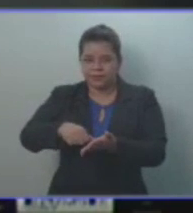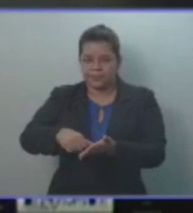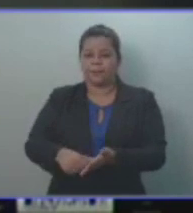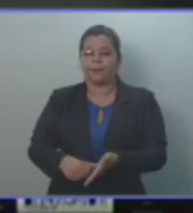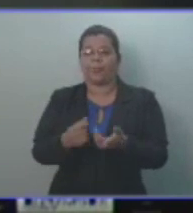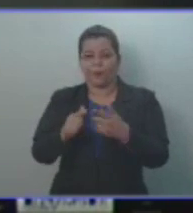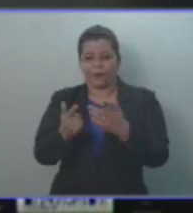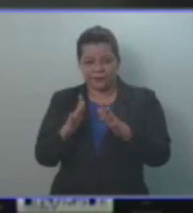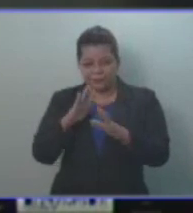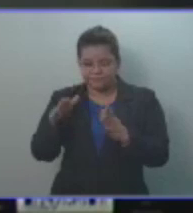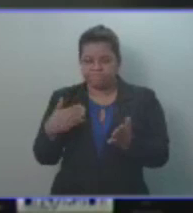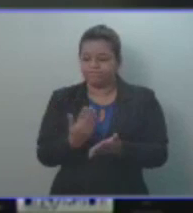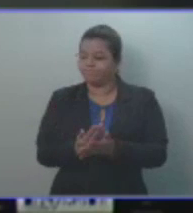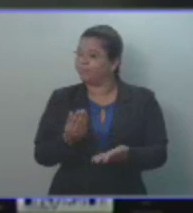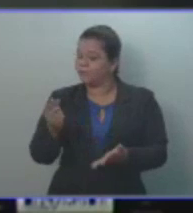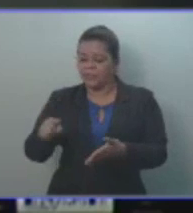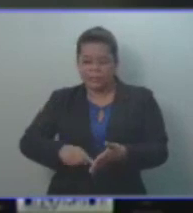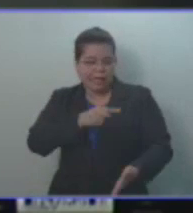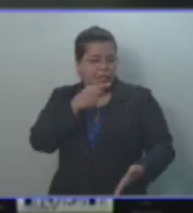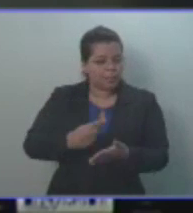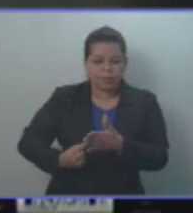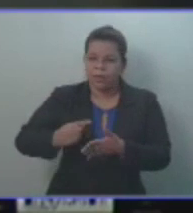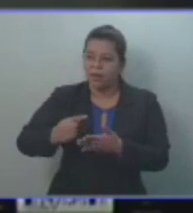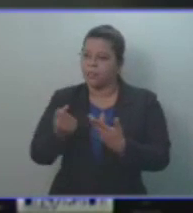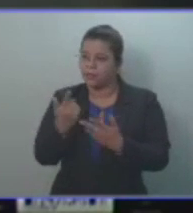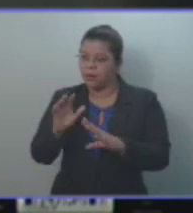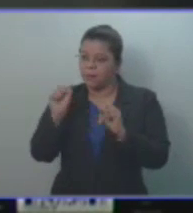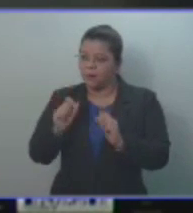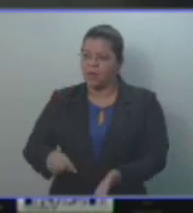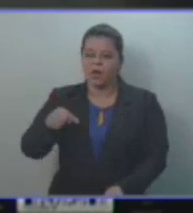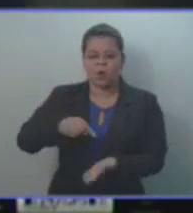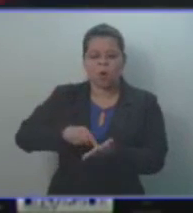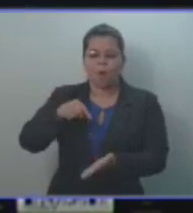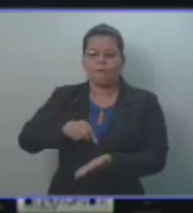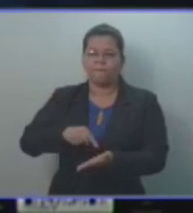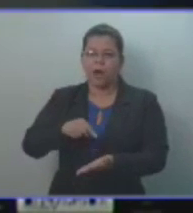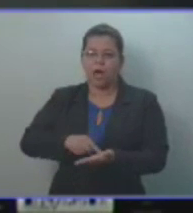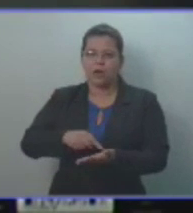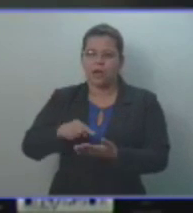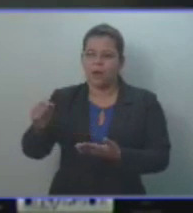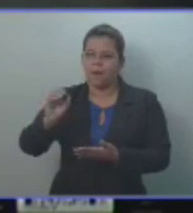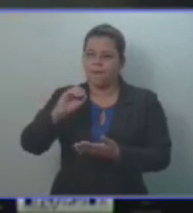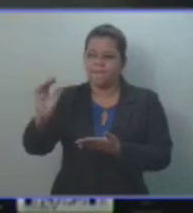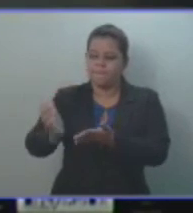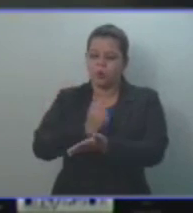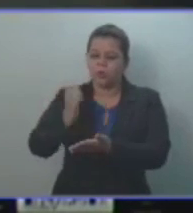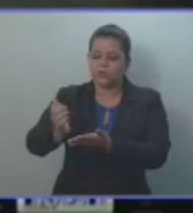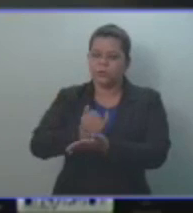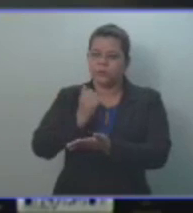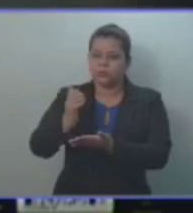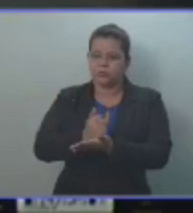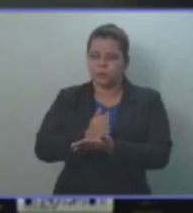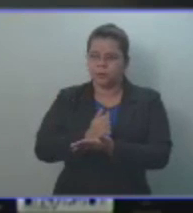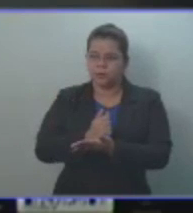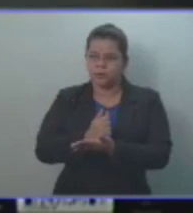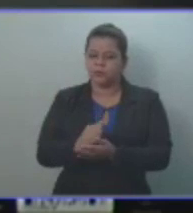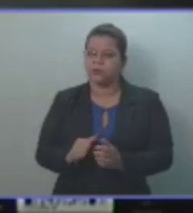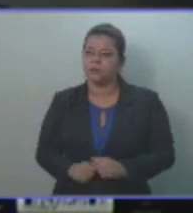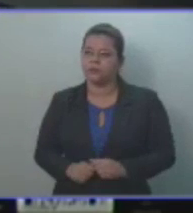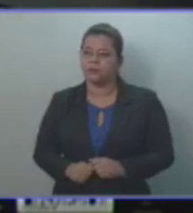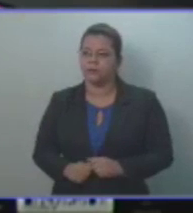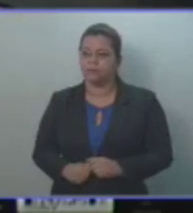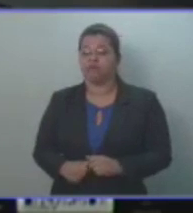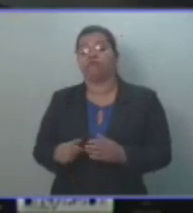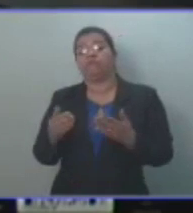no les impone la prohibición de cobrar sus tasas o sus impuestos según corresponda. Por